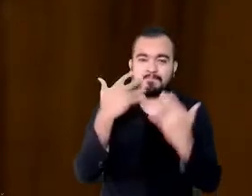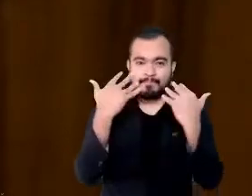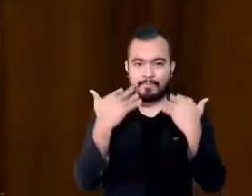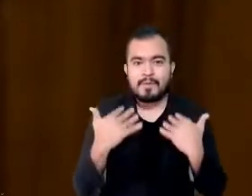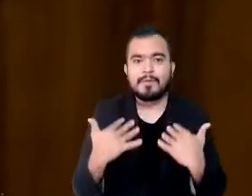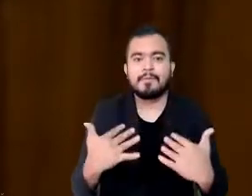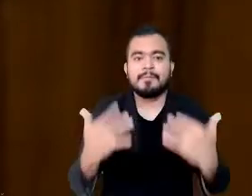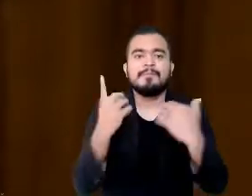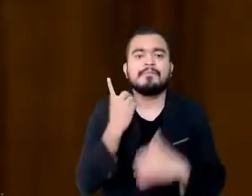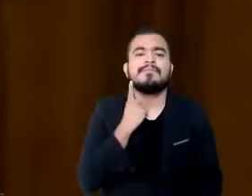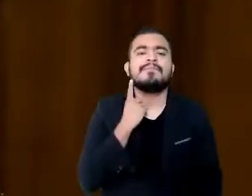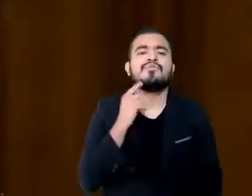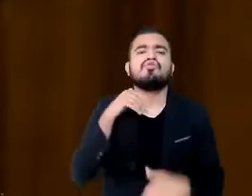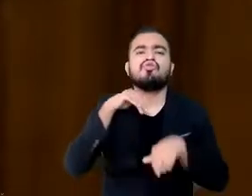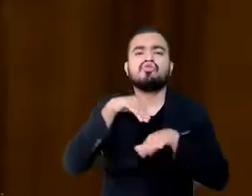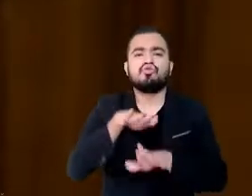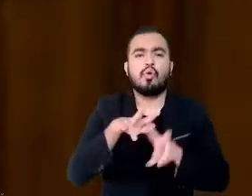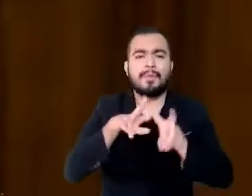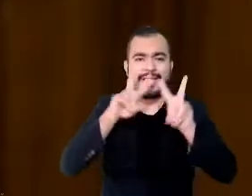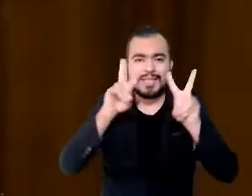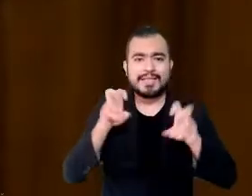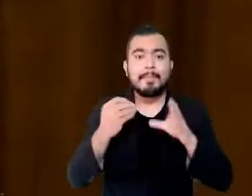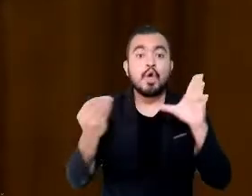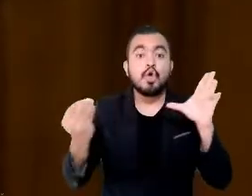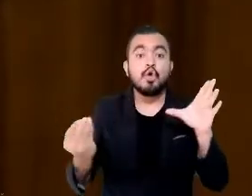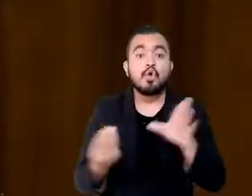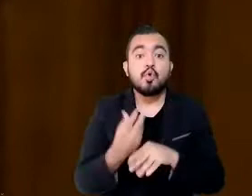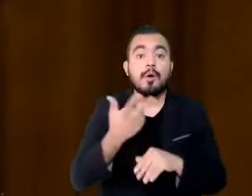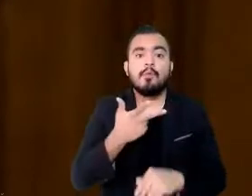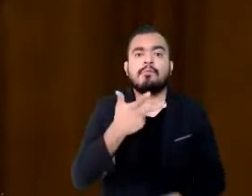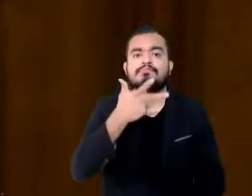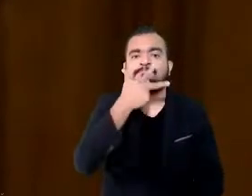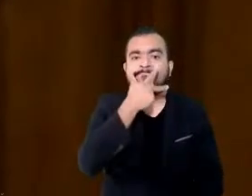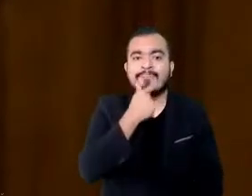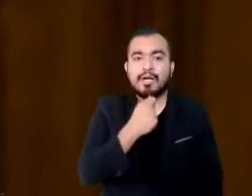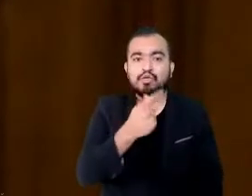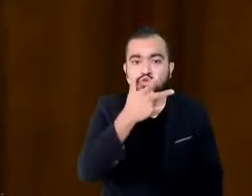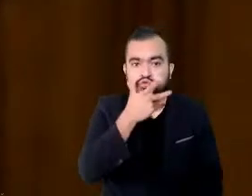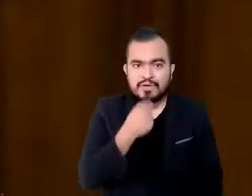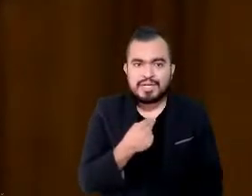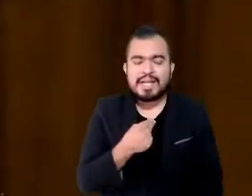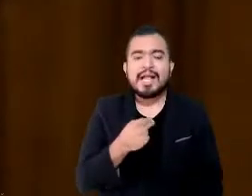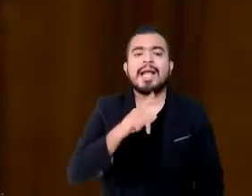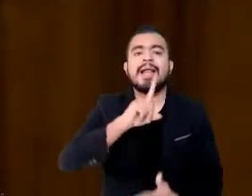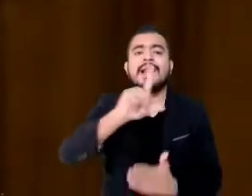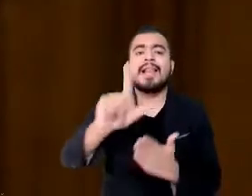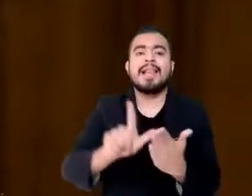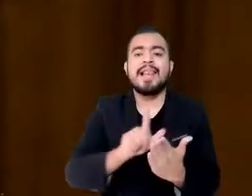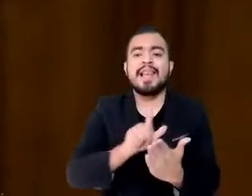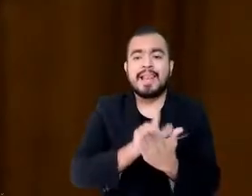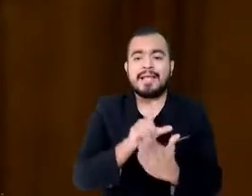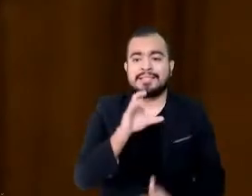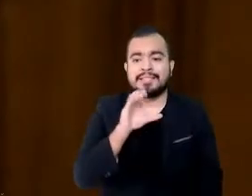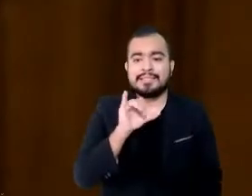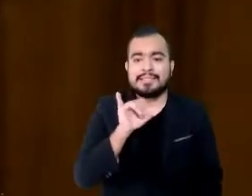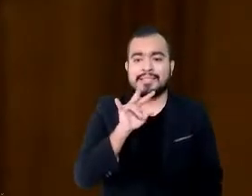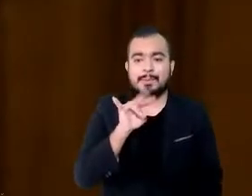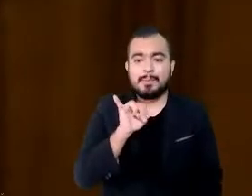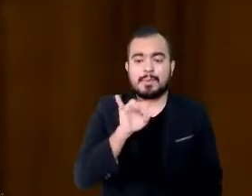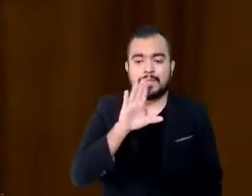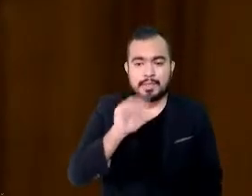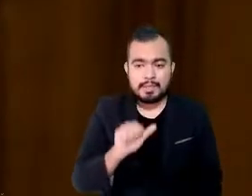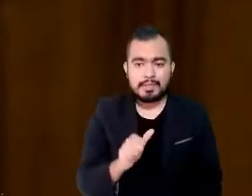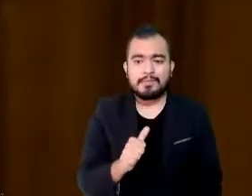sobre la nueva masculinidad, sobre la ley cívica, sobre salvaguardar los